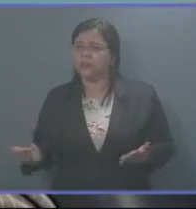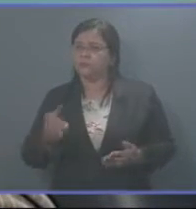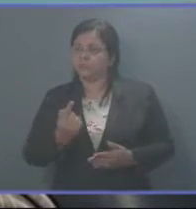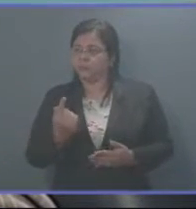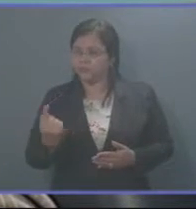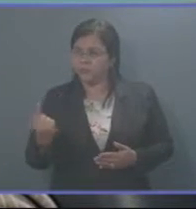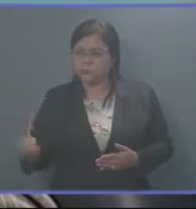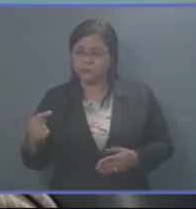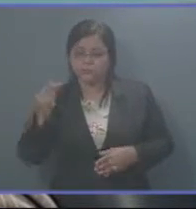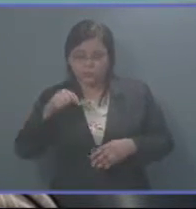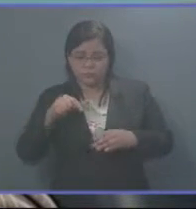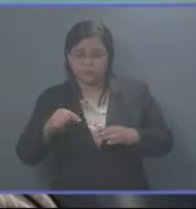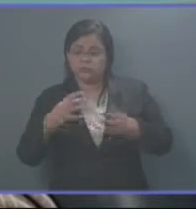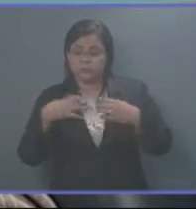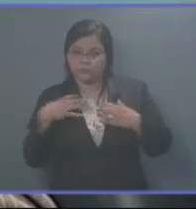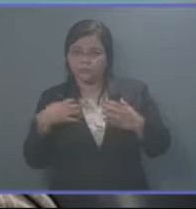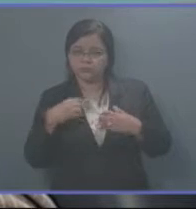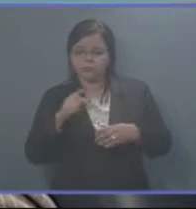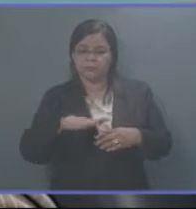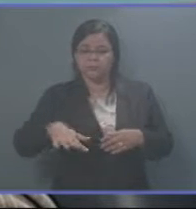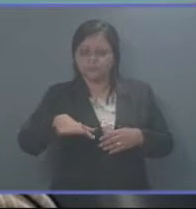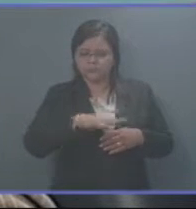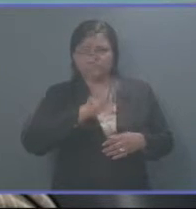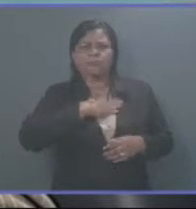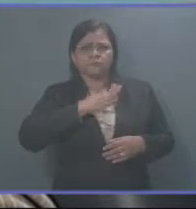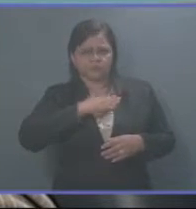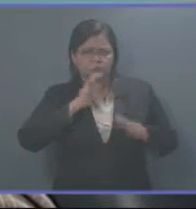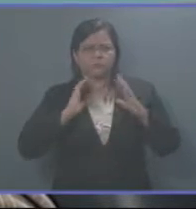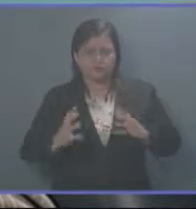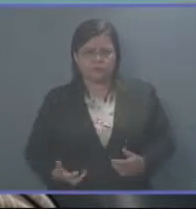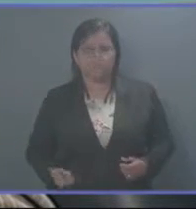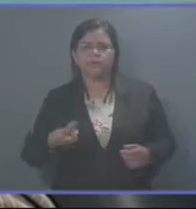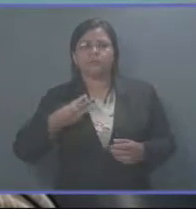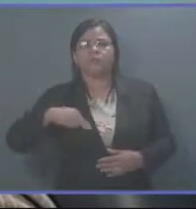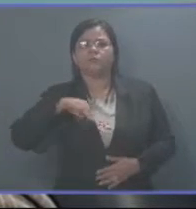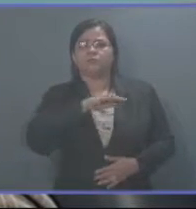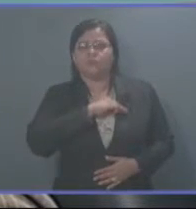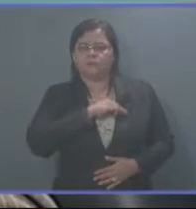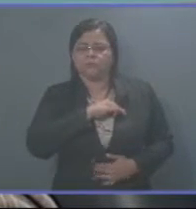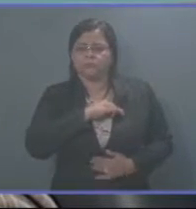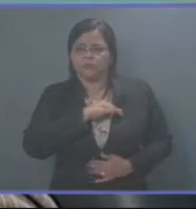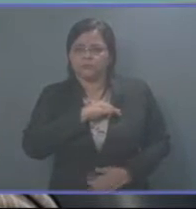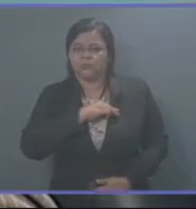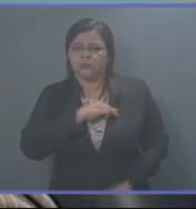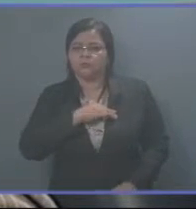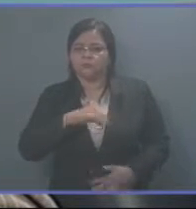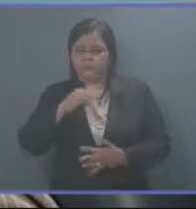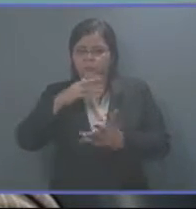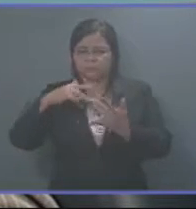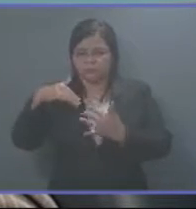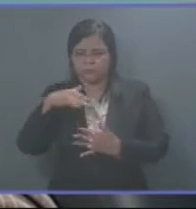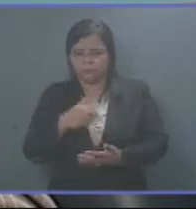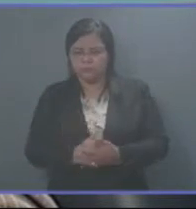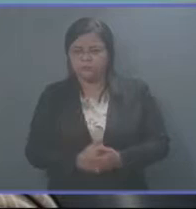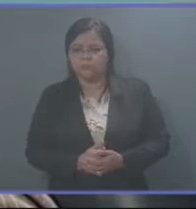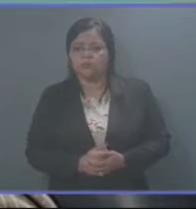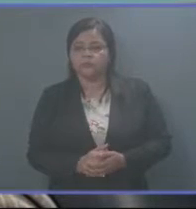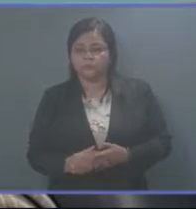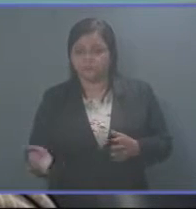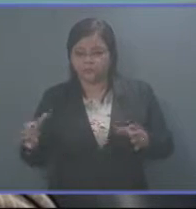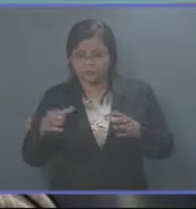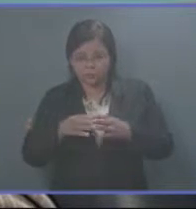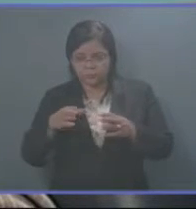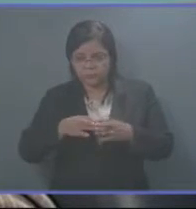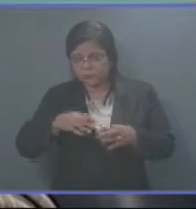personas habitan, igual hay tierras del Estado pertenecientes al Ministerio de Medio Ambiente. De hecho, ya en la Comisión de